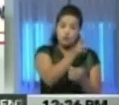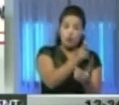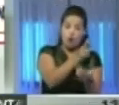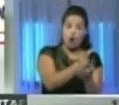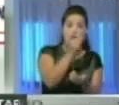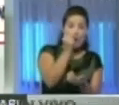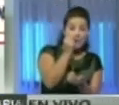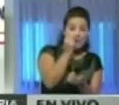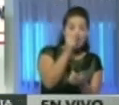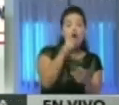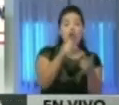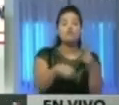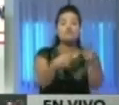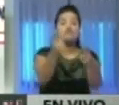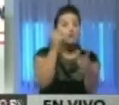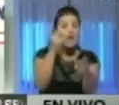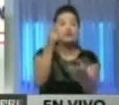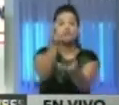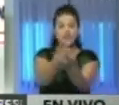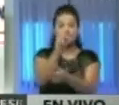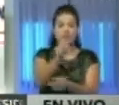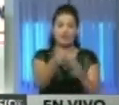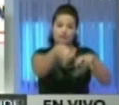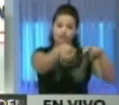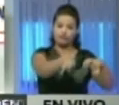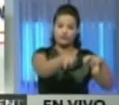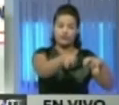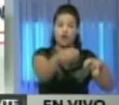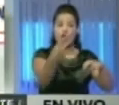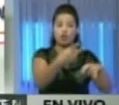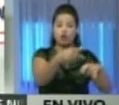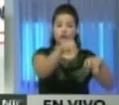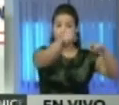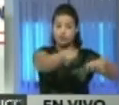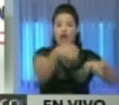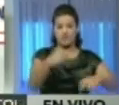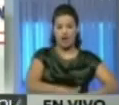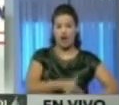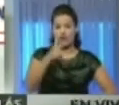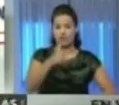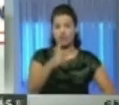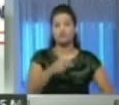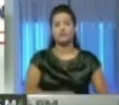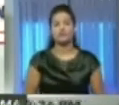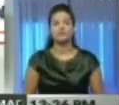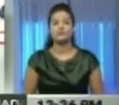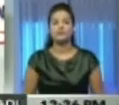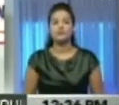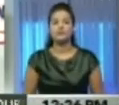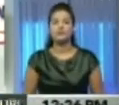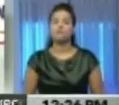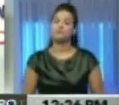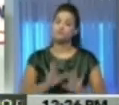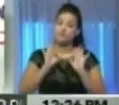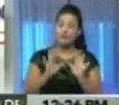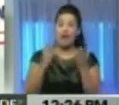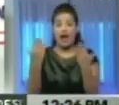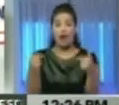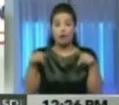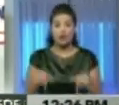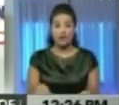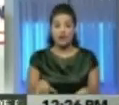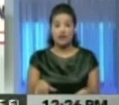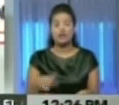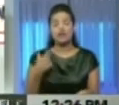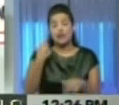que portaba la ciudadana parrillera, porque ambos estaban en moto. En este momento se